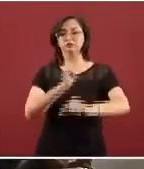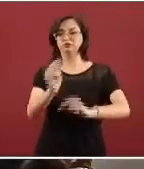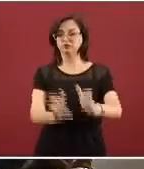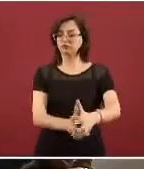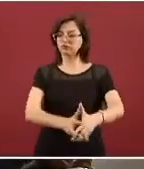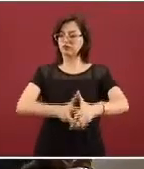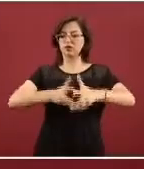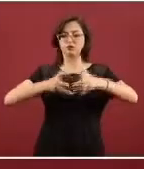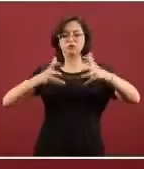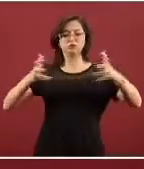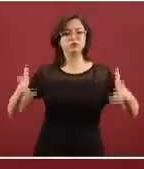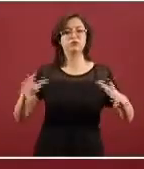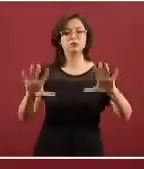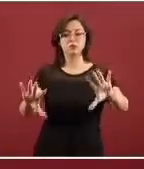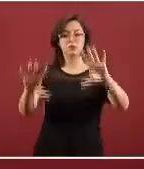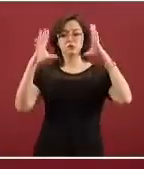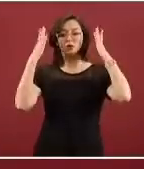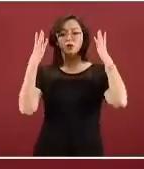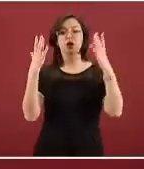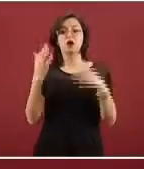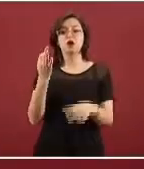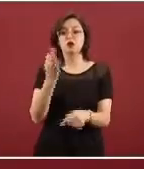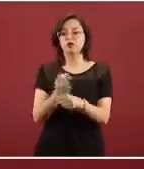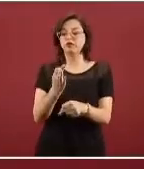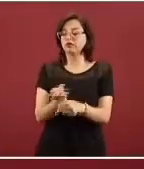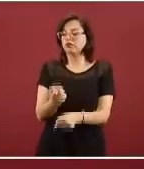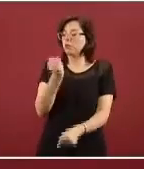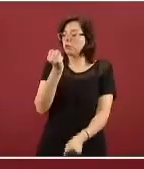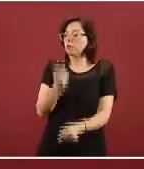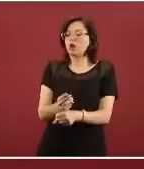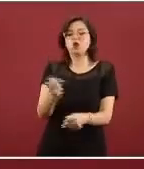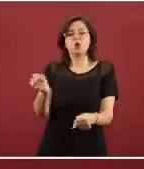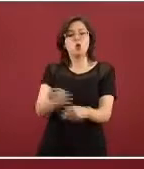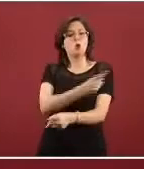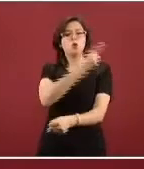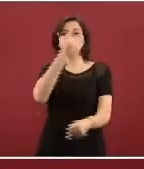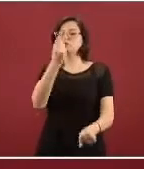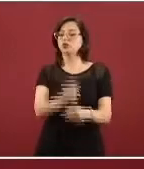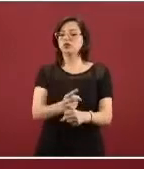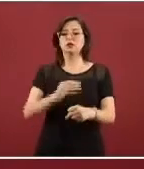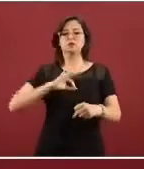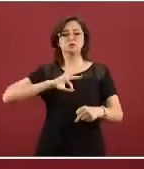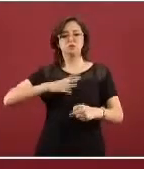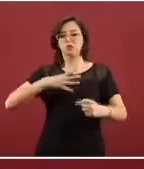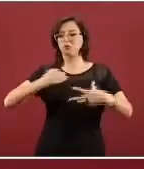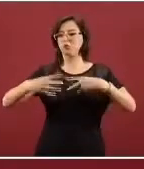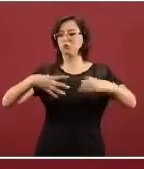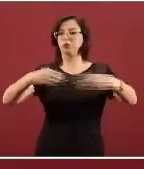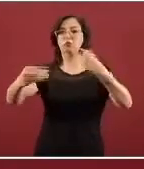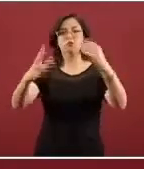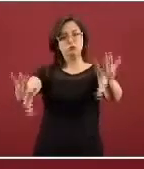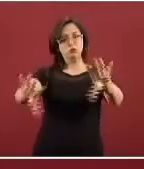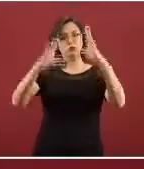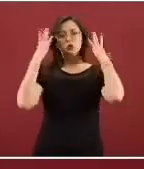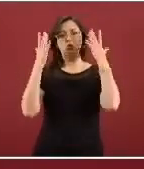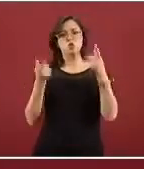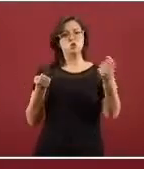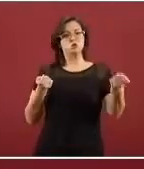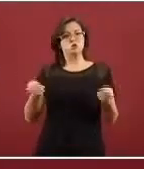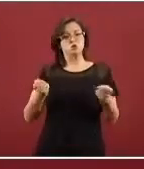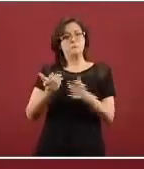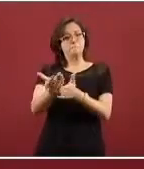importancia de no perder esta oportunidad de mitigar drásticamente la